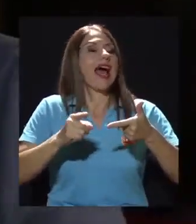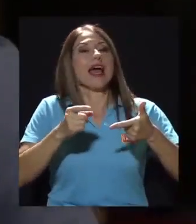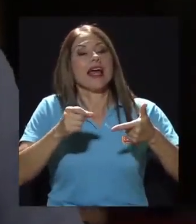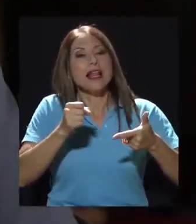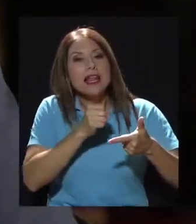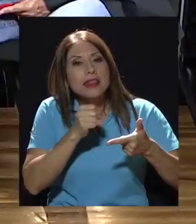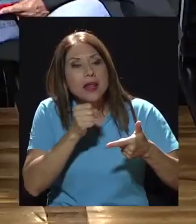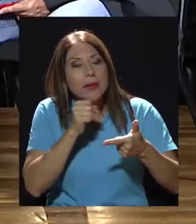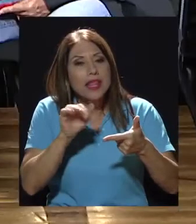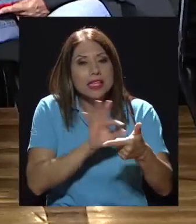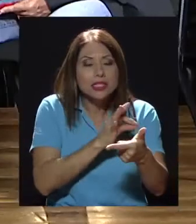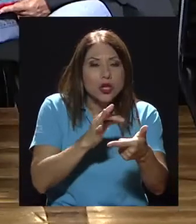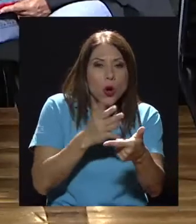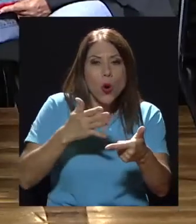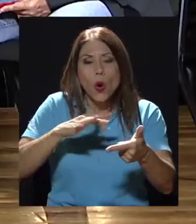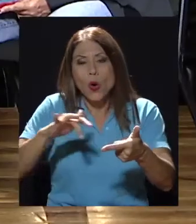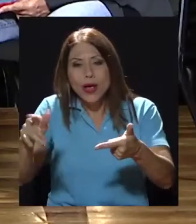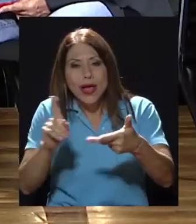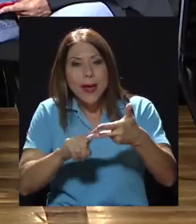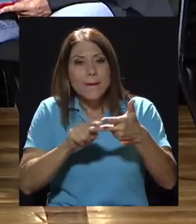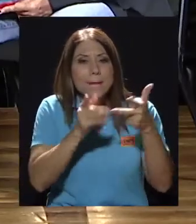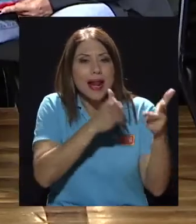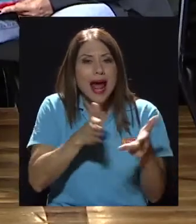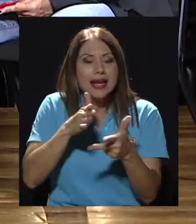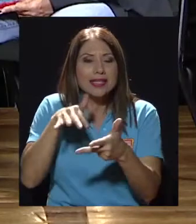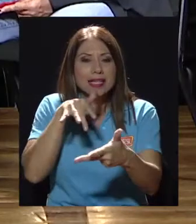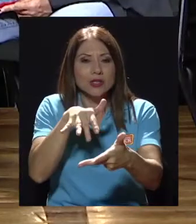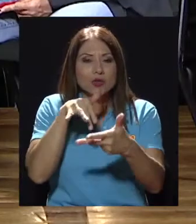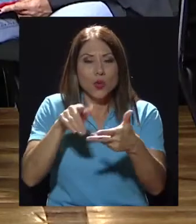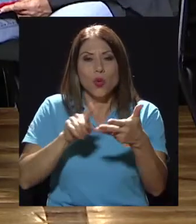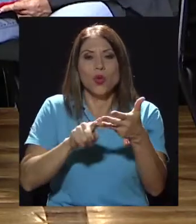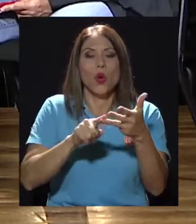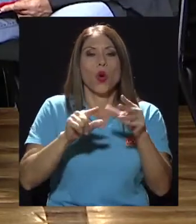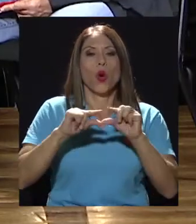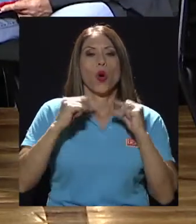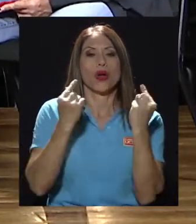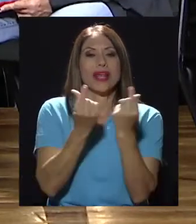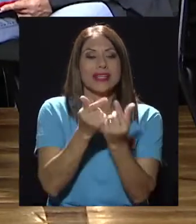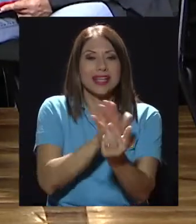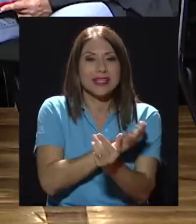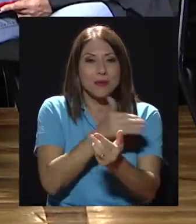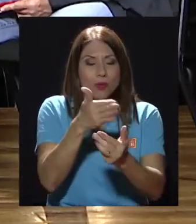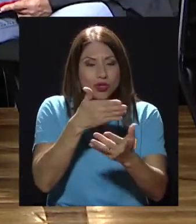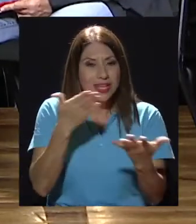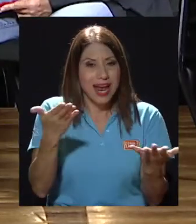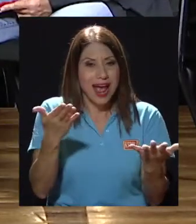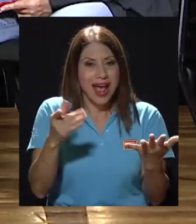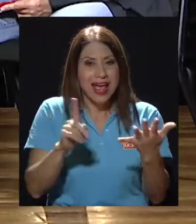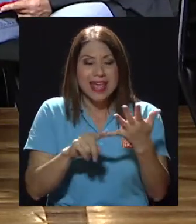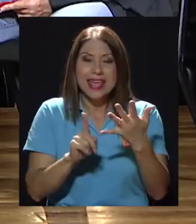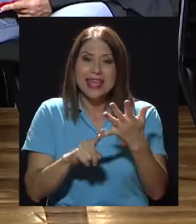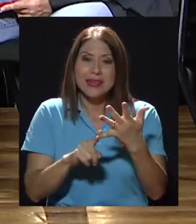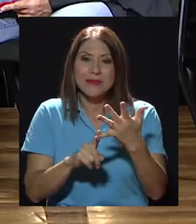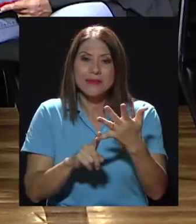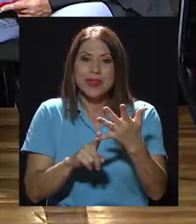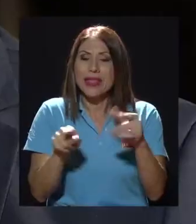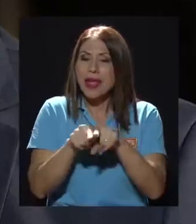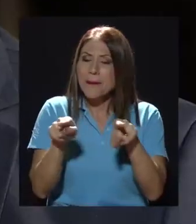las orquestas que programen música y que comisionen obra. Y una cosa muy importante, Marlon, y